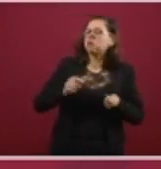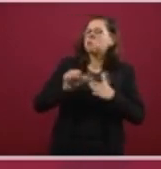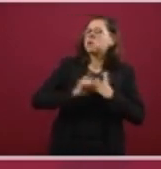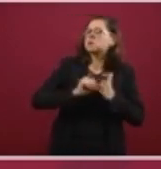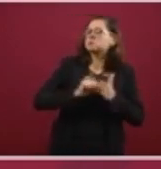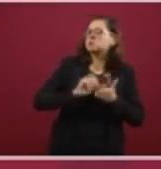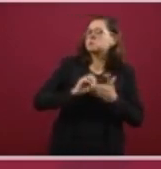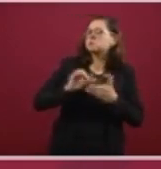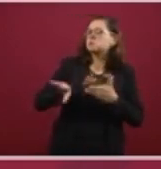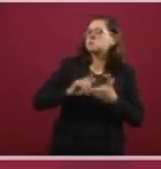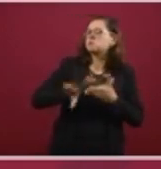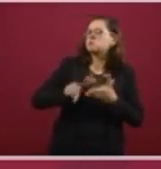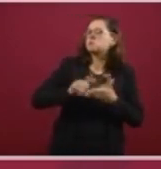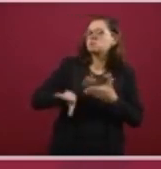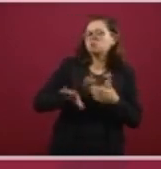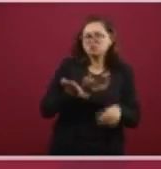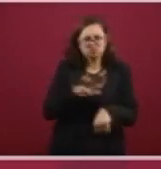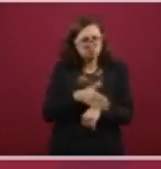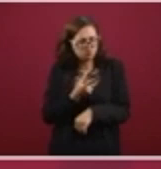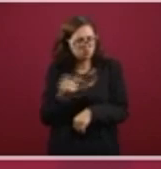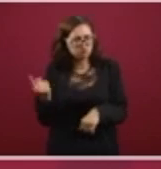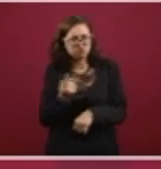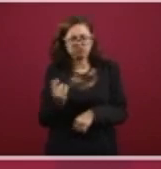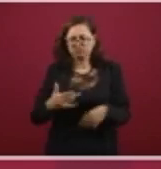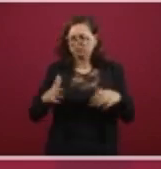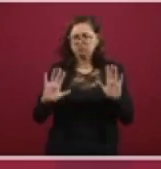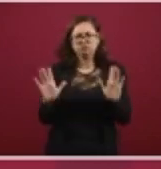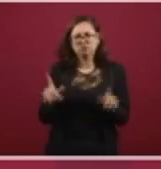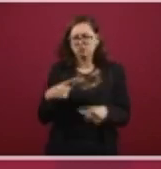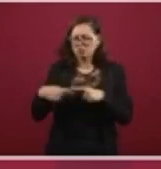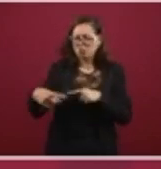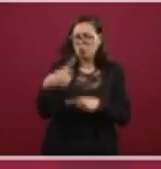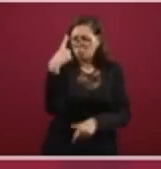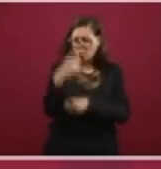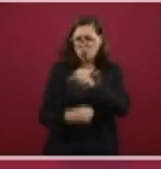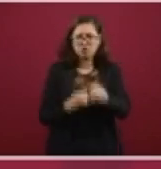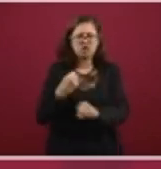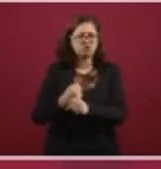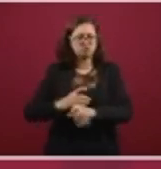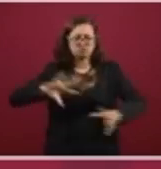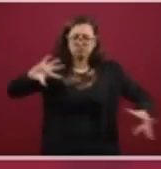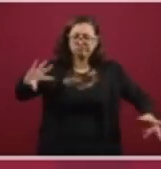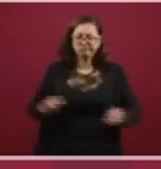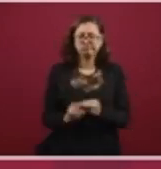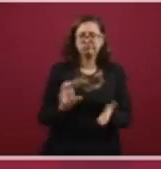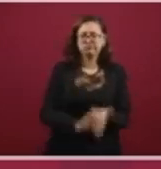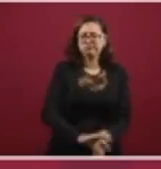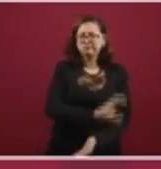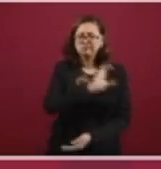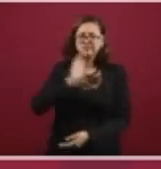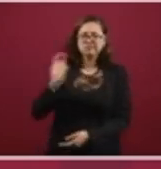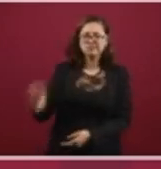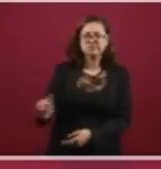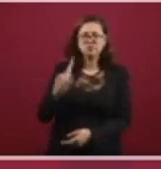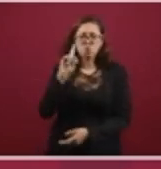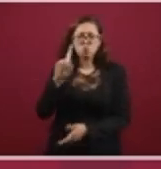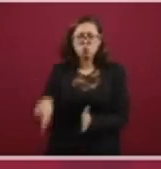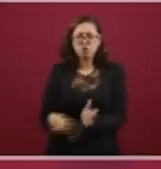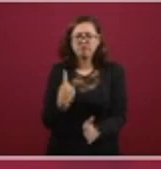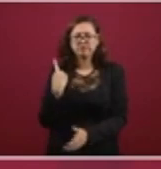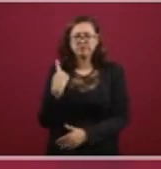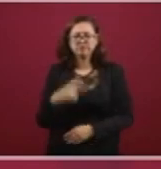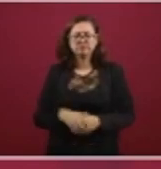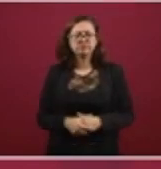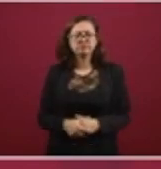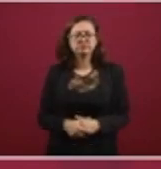lograron el tercer lugar en el medallero panamericano con un total de 136 medallas, 37 de oro, 36 de plata y